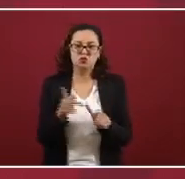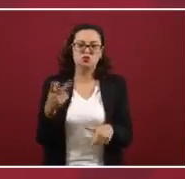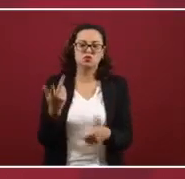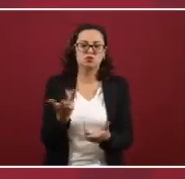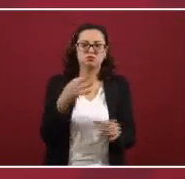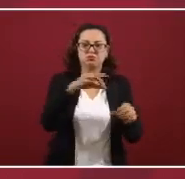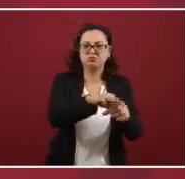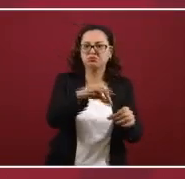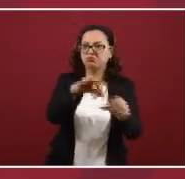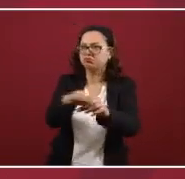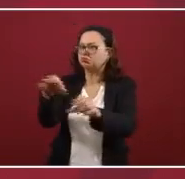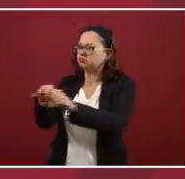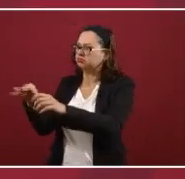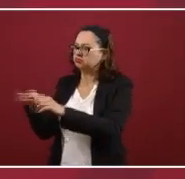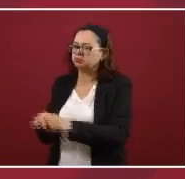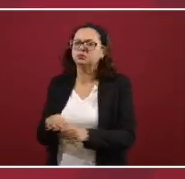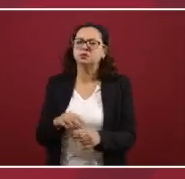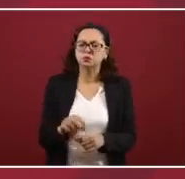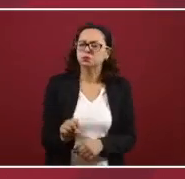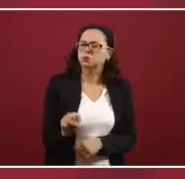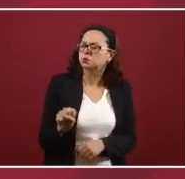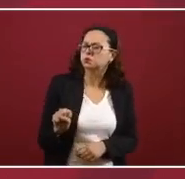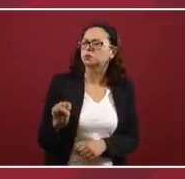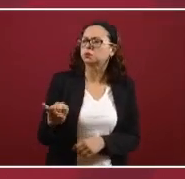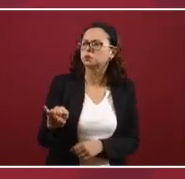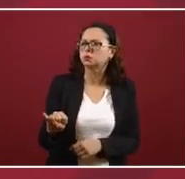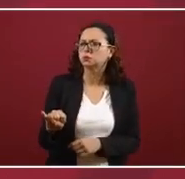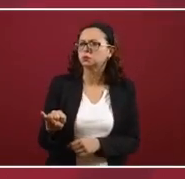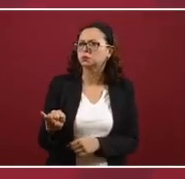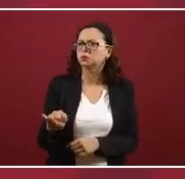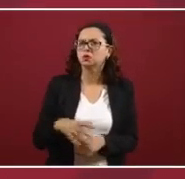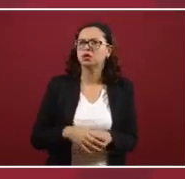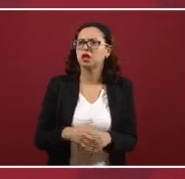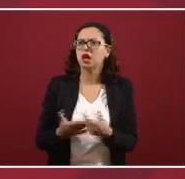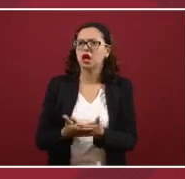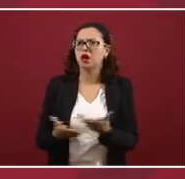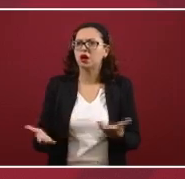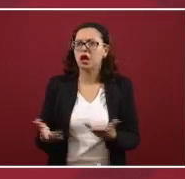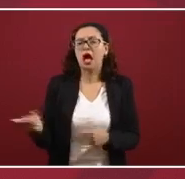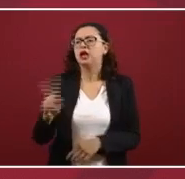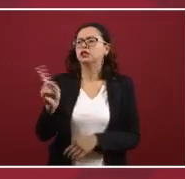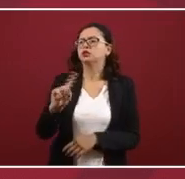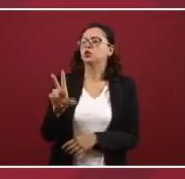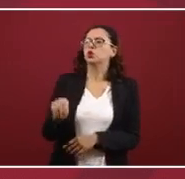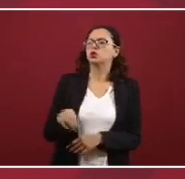por esta medida están en contra.